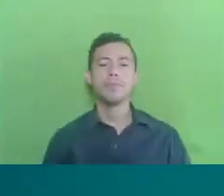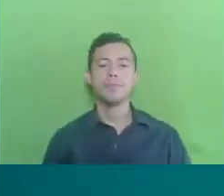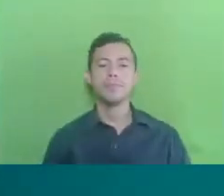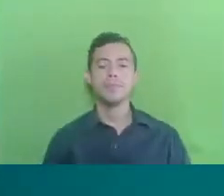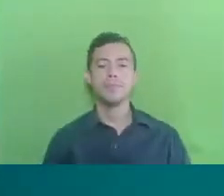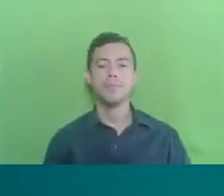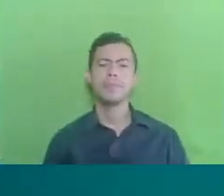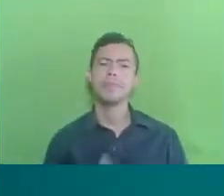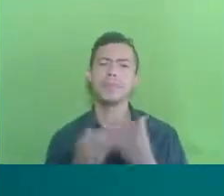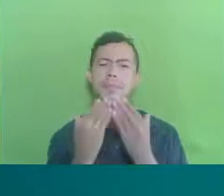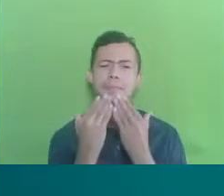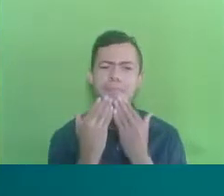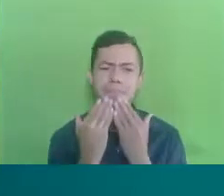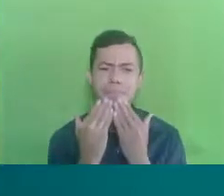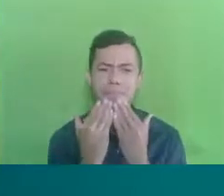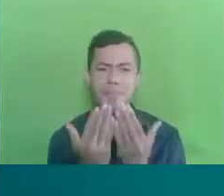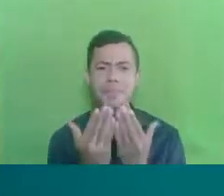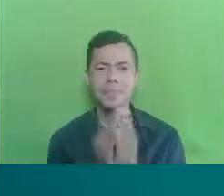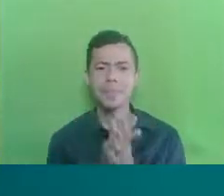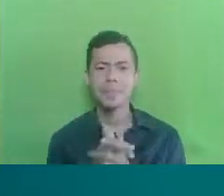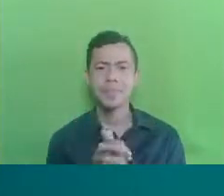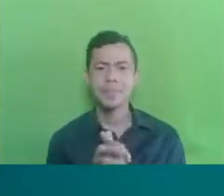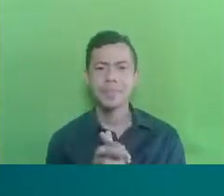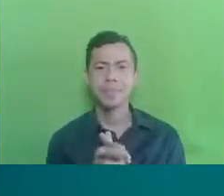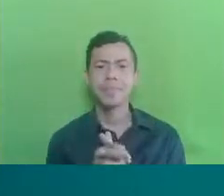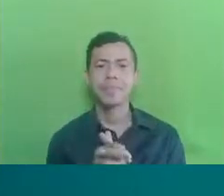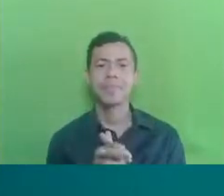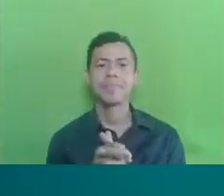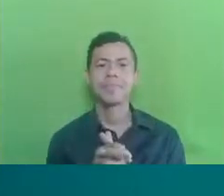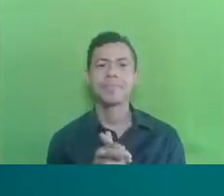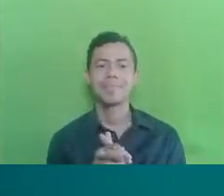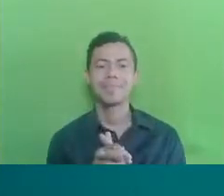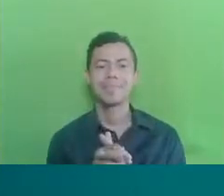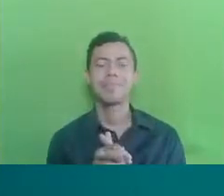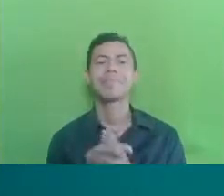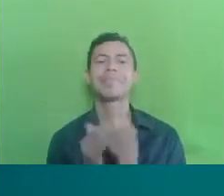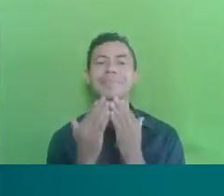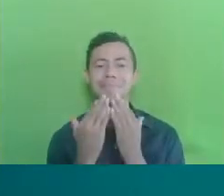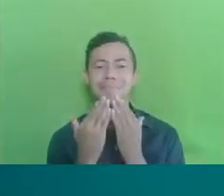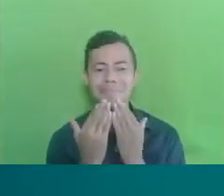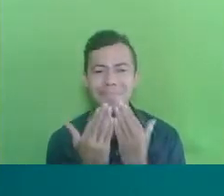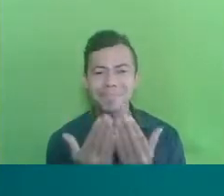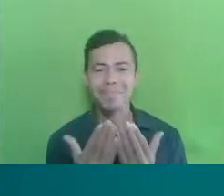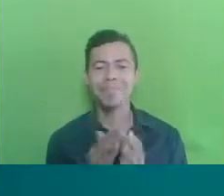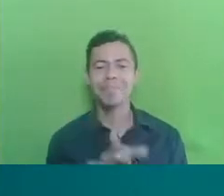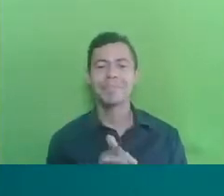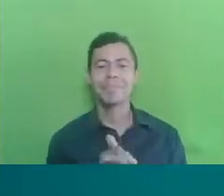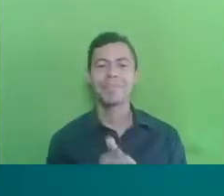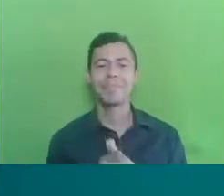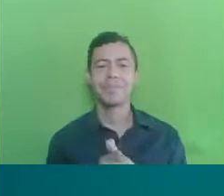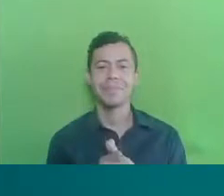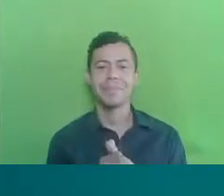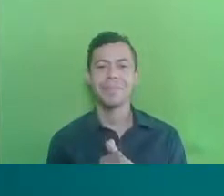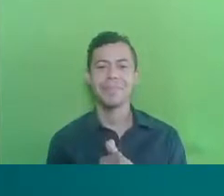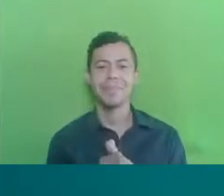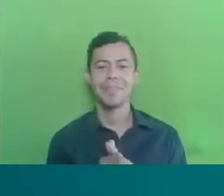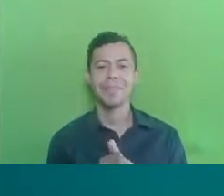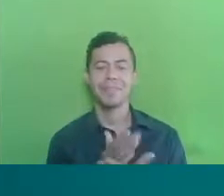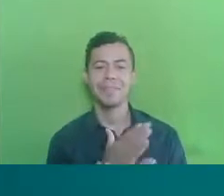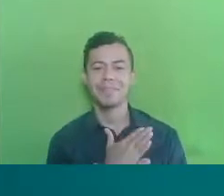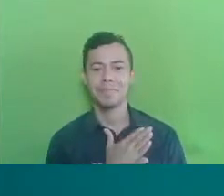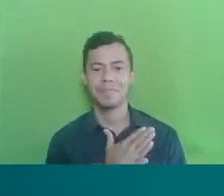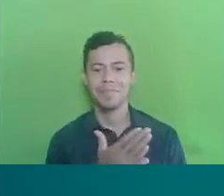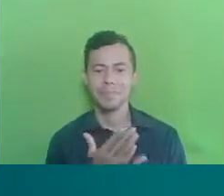Cristín, muchas gracias. Eso ha sido todo por hoy. Muchísimas gracias a Cristín Gracias. por el Espacio.